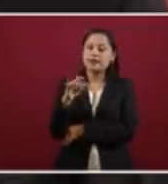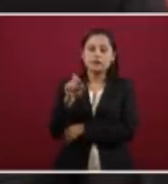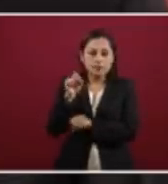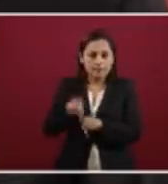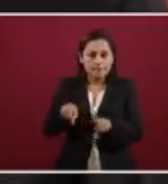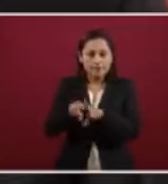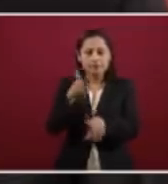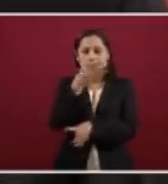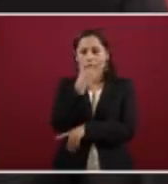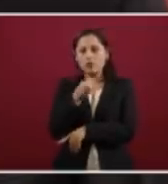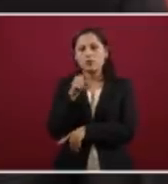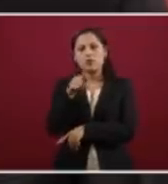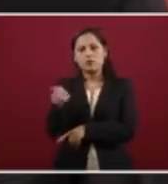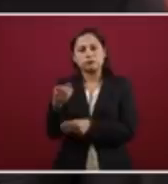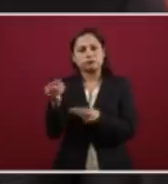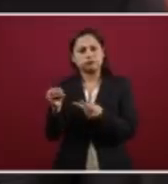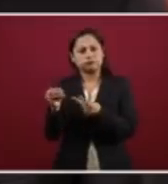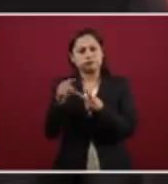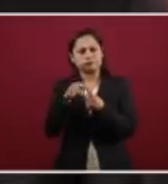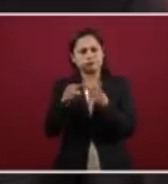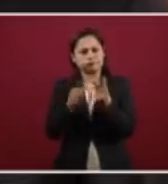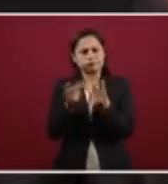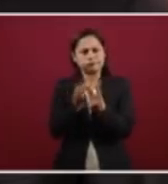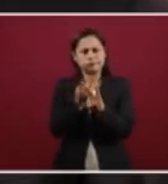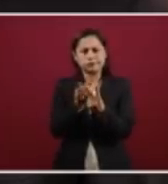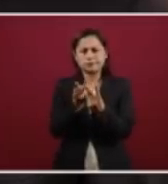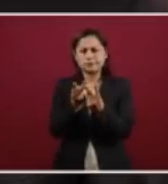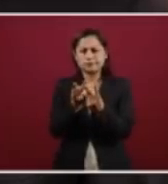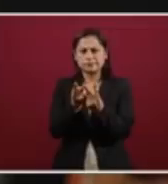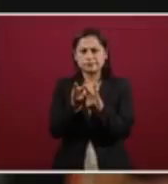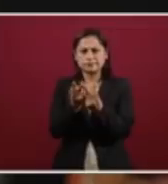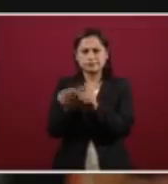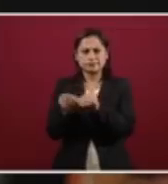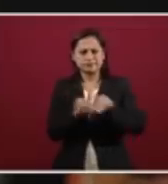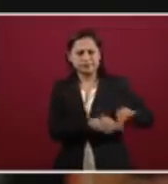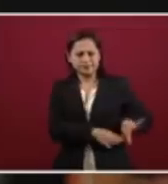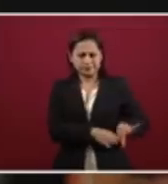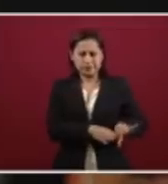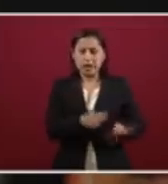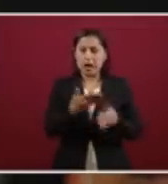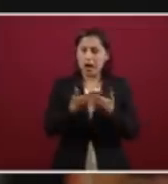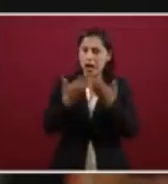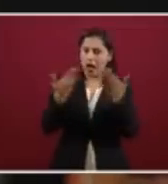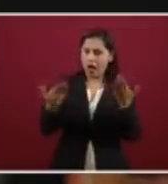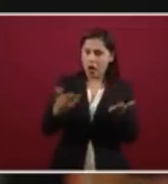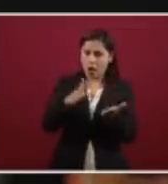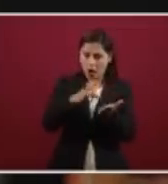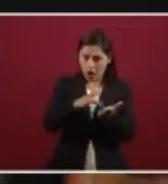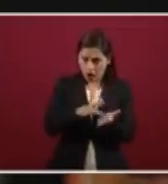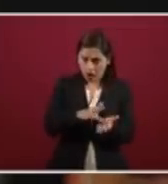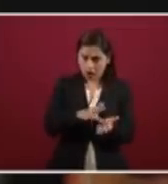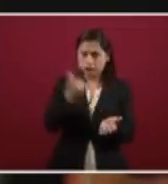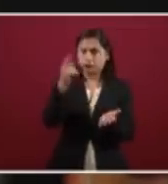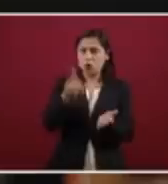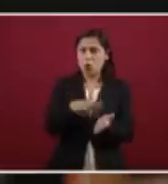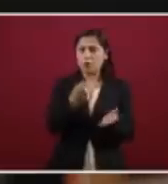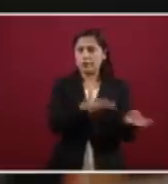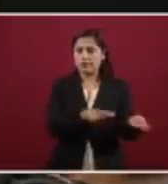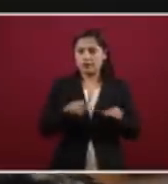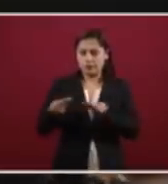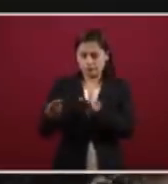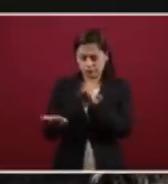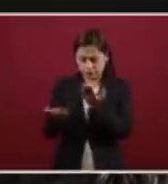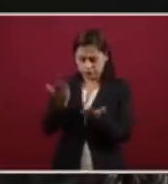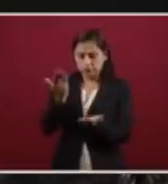En este tema señala el maestro que estas dos líneas de investigación, de ser retomadas, permitirían no solo que ya se